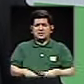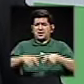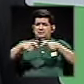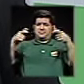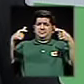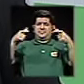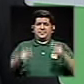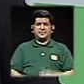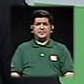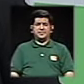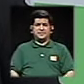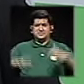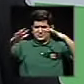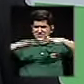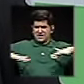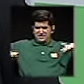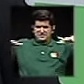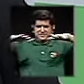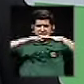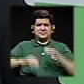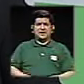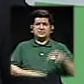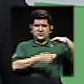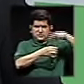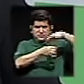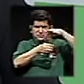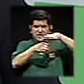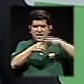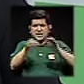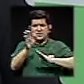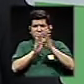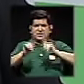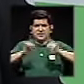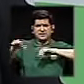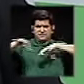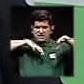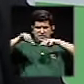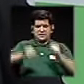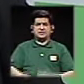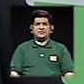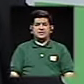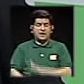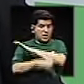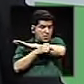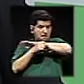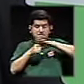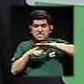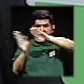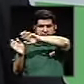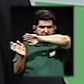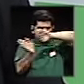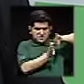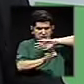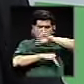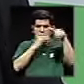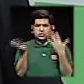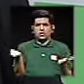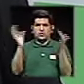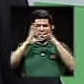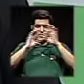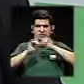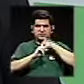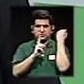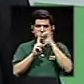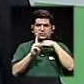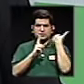las grandes extensiones para el agro y el desarrollo de otras actividades que deja totalmente de lado todo lo que tiene ti que ver con las